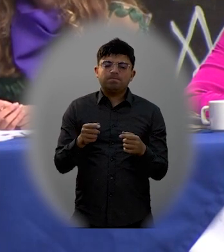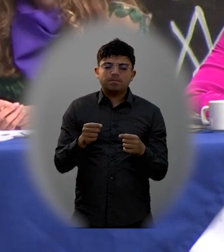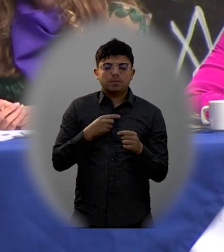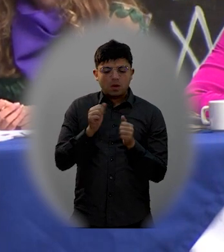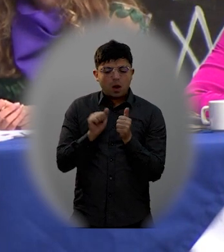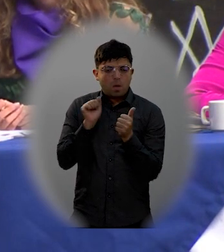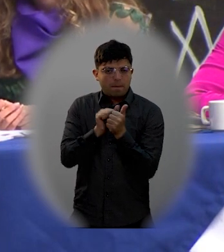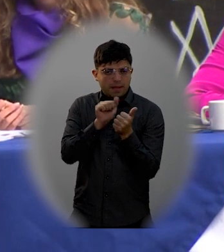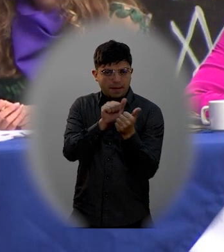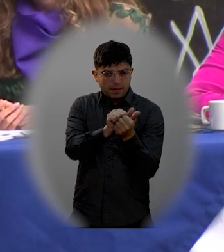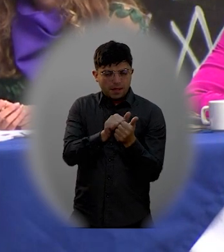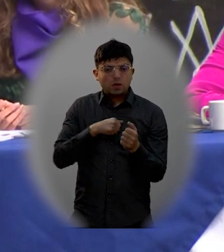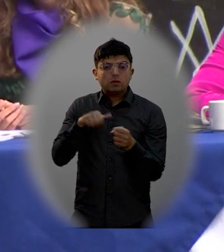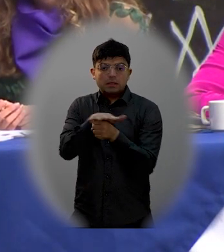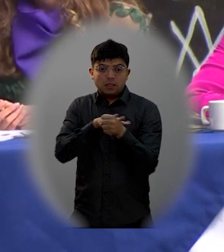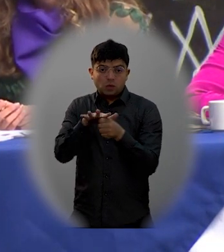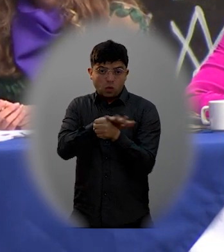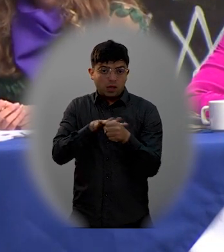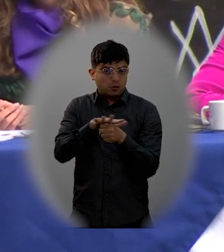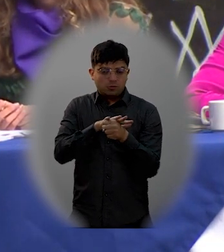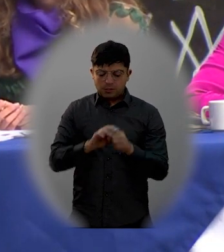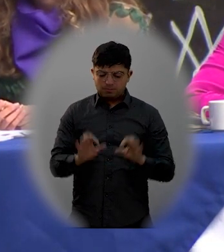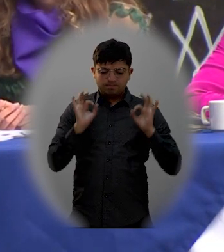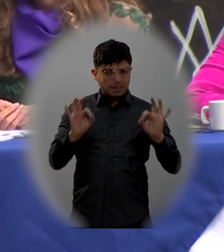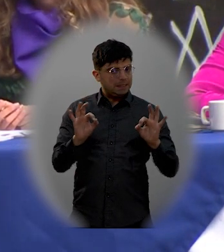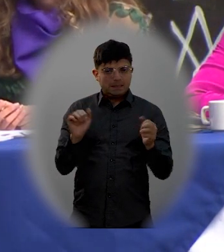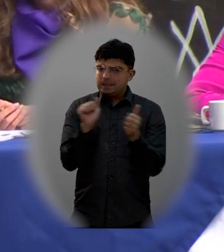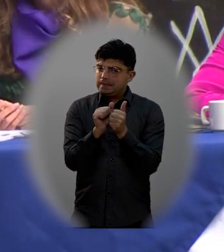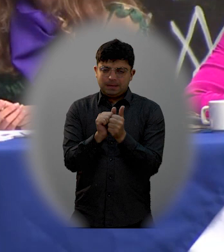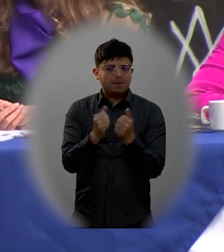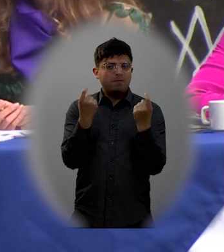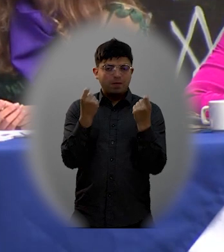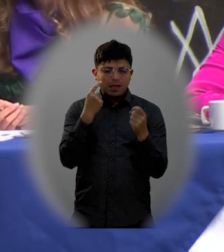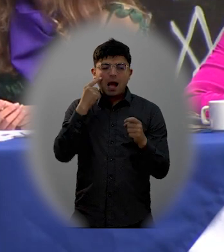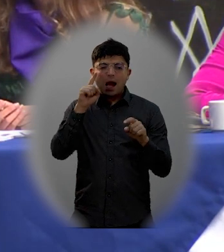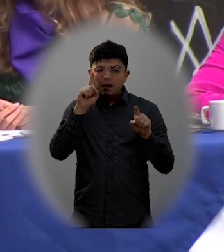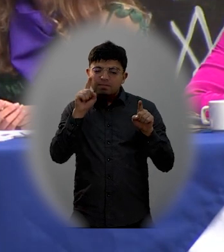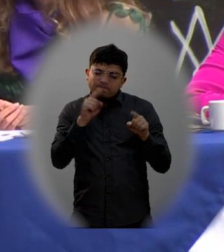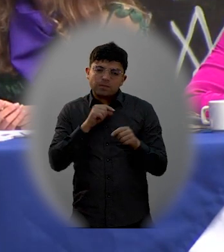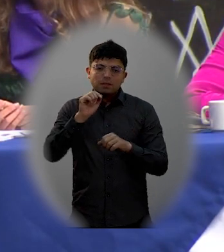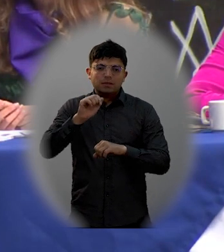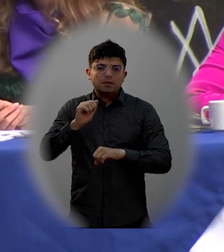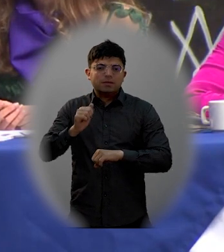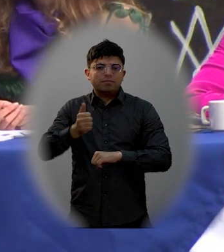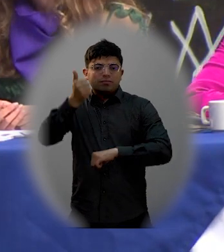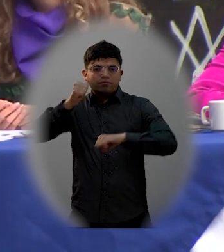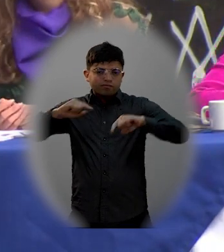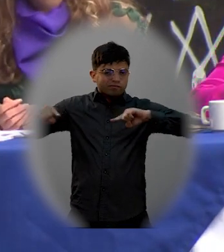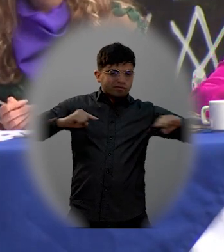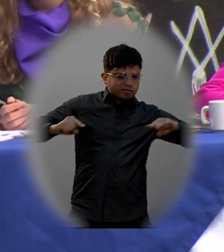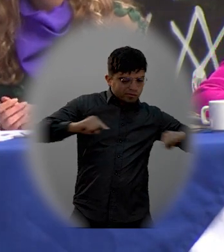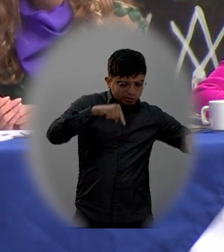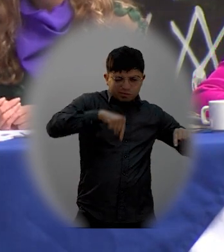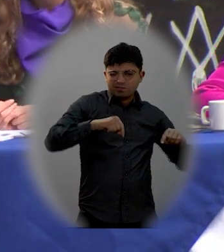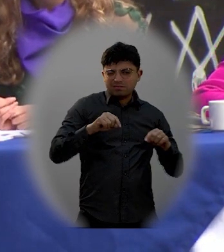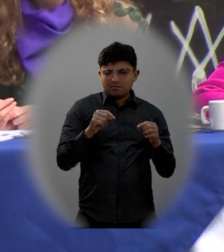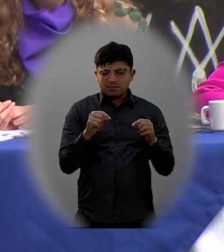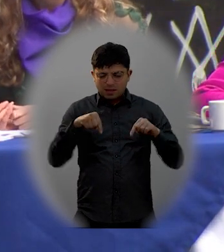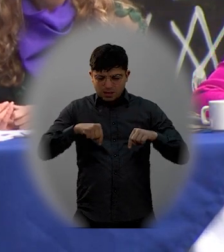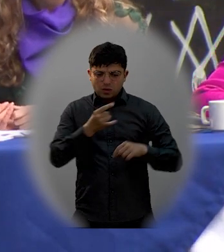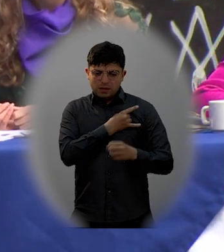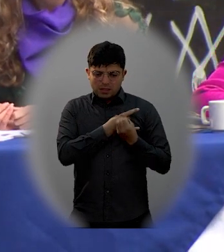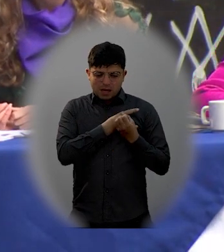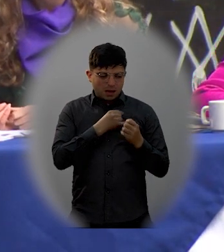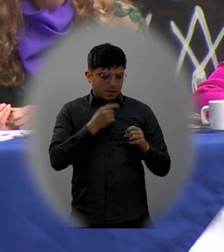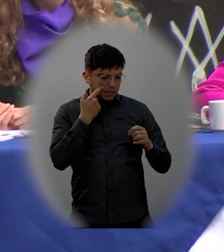y el acompañamiento a estos casos no ha sido el más óptimo. Ha habido encubrimiento por parte de directivas también, tanto en esta universidad como en otras universidades,